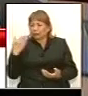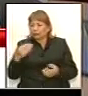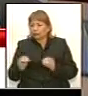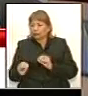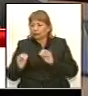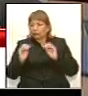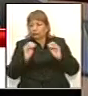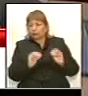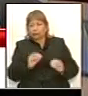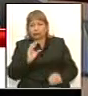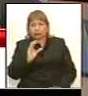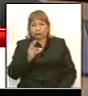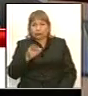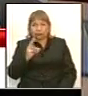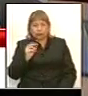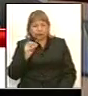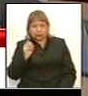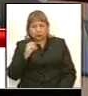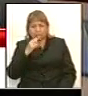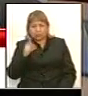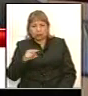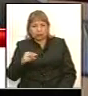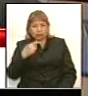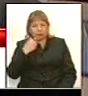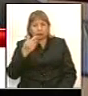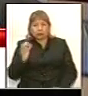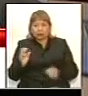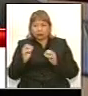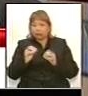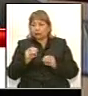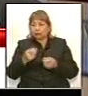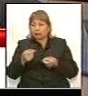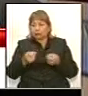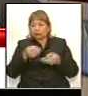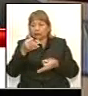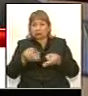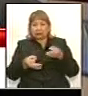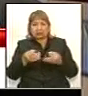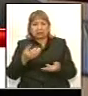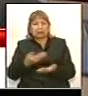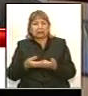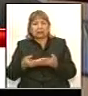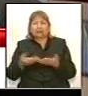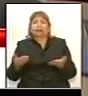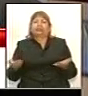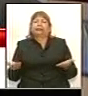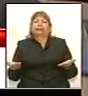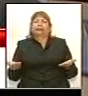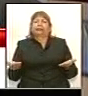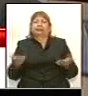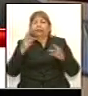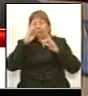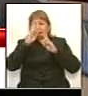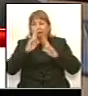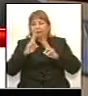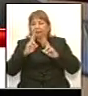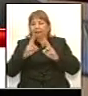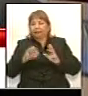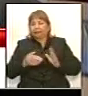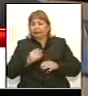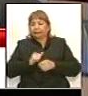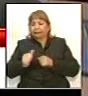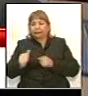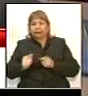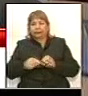repuesto. Él ha sido repuesto y está repuesto por una orden judicial, y resulta que sin respetar la orden judicial se le ha pasado